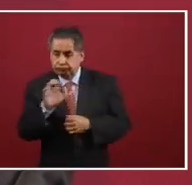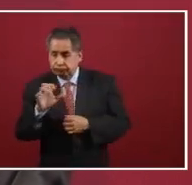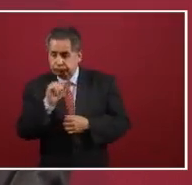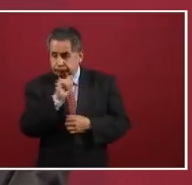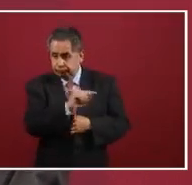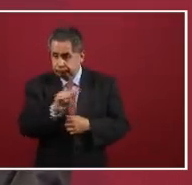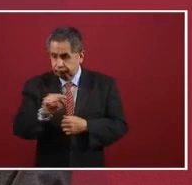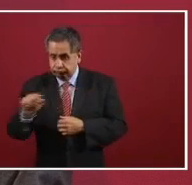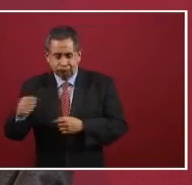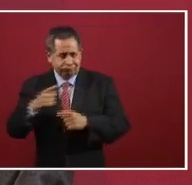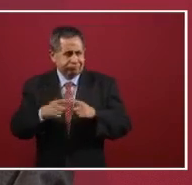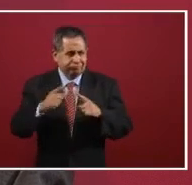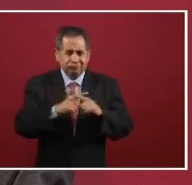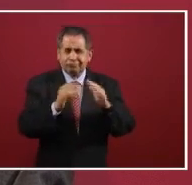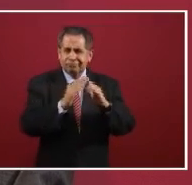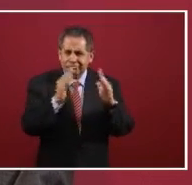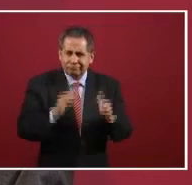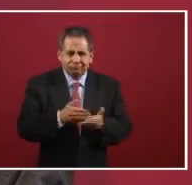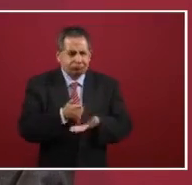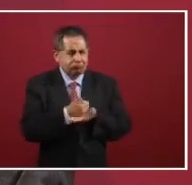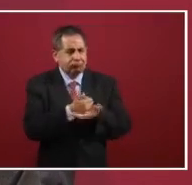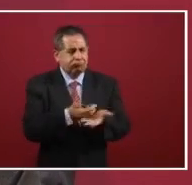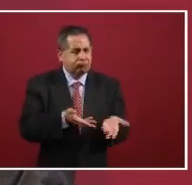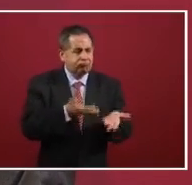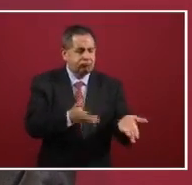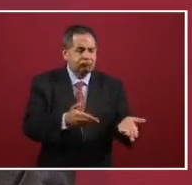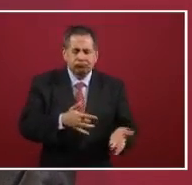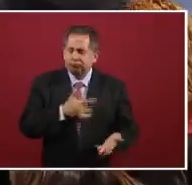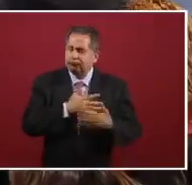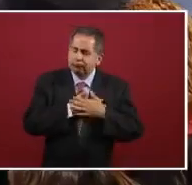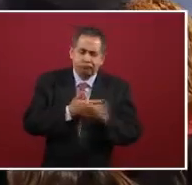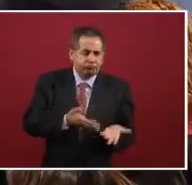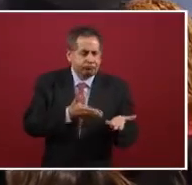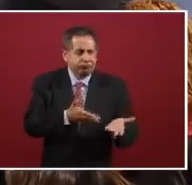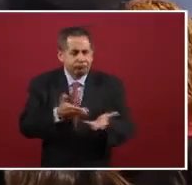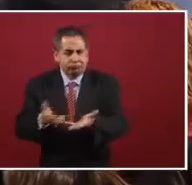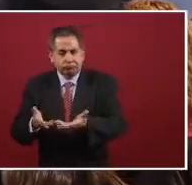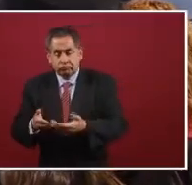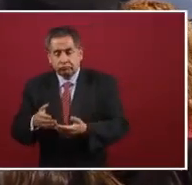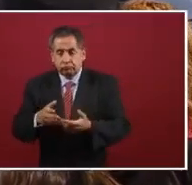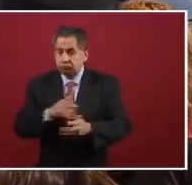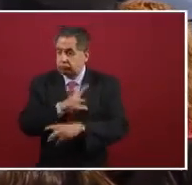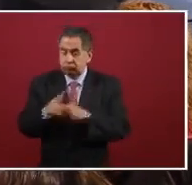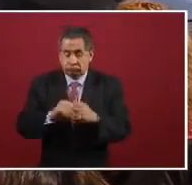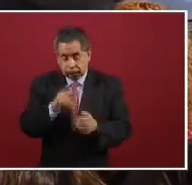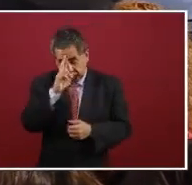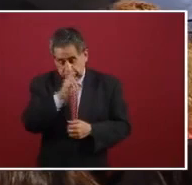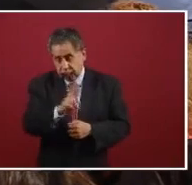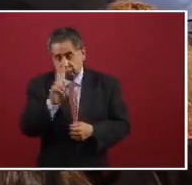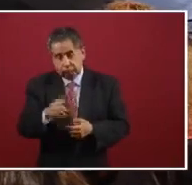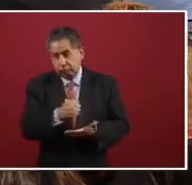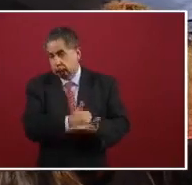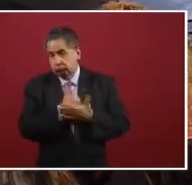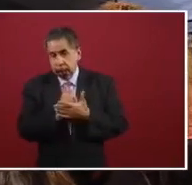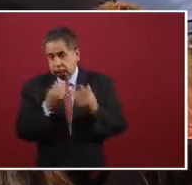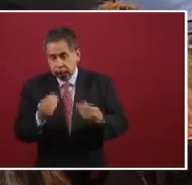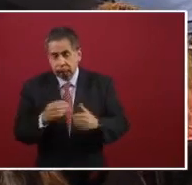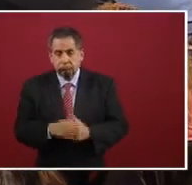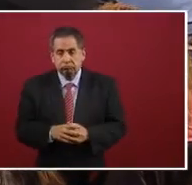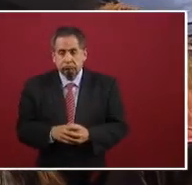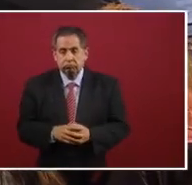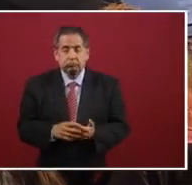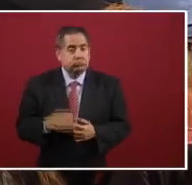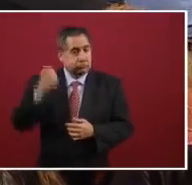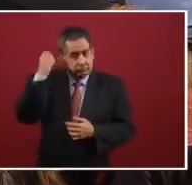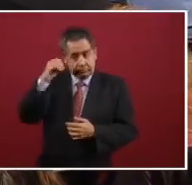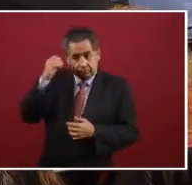red de albergues y de personas comprometidas con los migrantes que son muy respetables y que nos han ayudado muchísimo, no, en